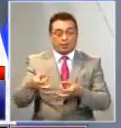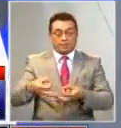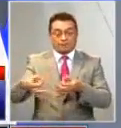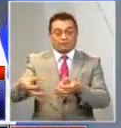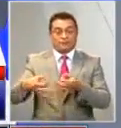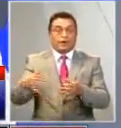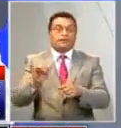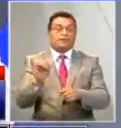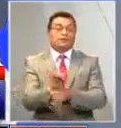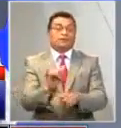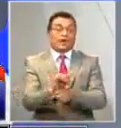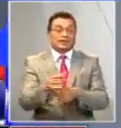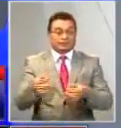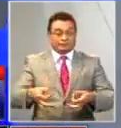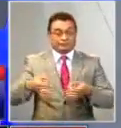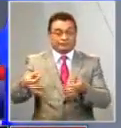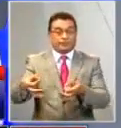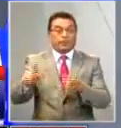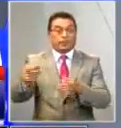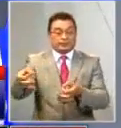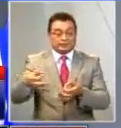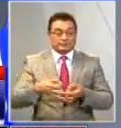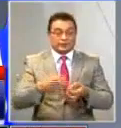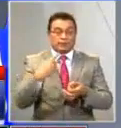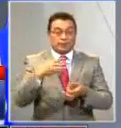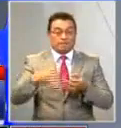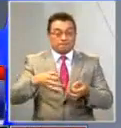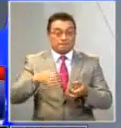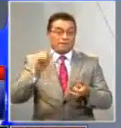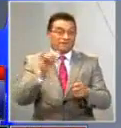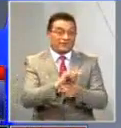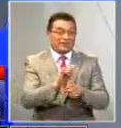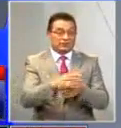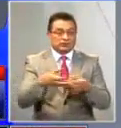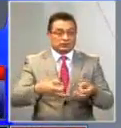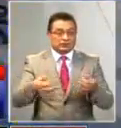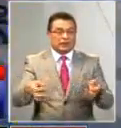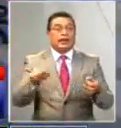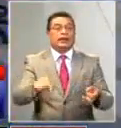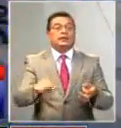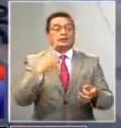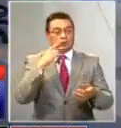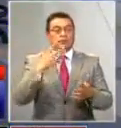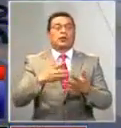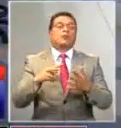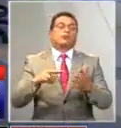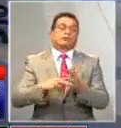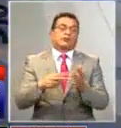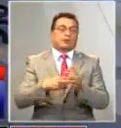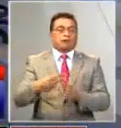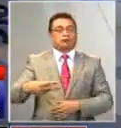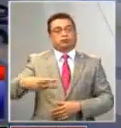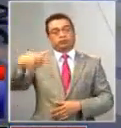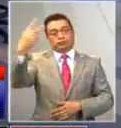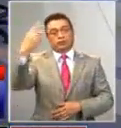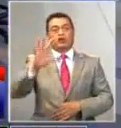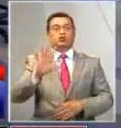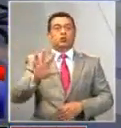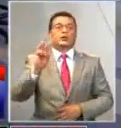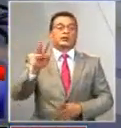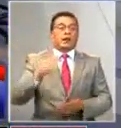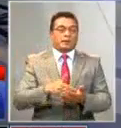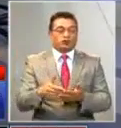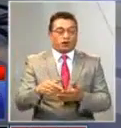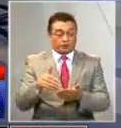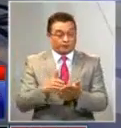facturas falsas ideológicamente, pero también facturas falsas materialmente, terminemos con un escándalo de no 53 millones como partió